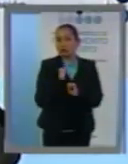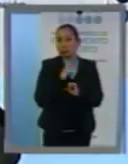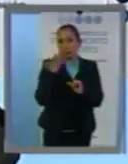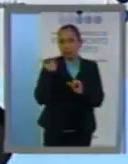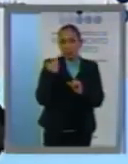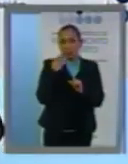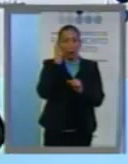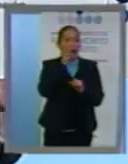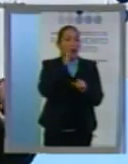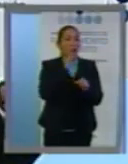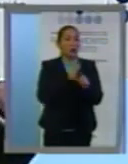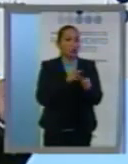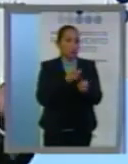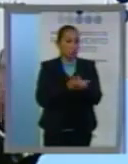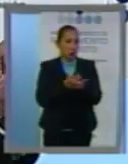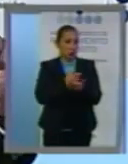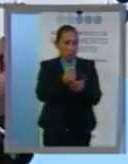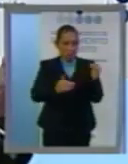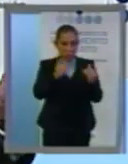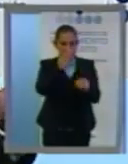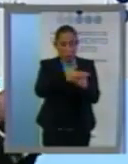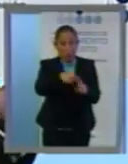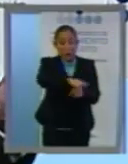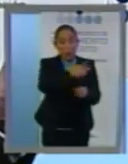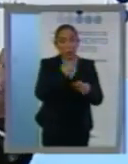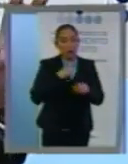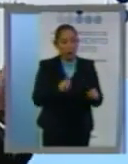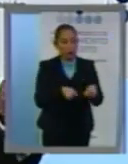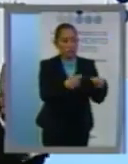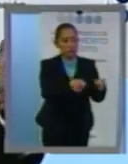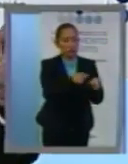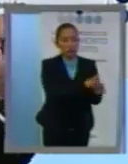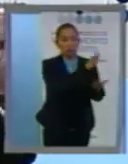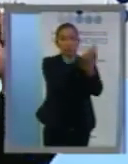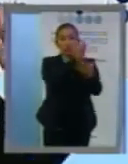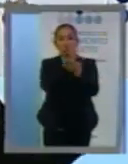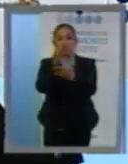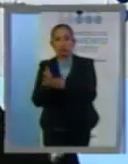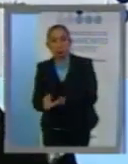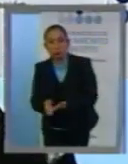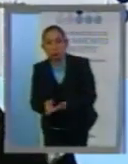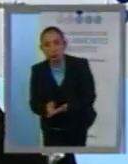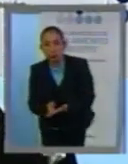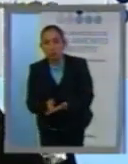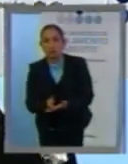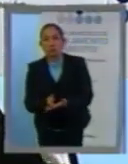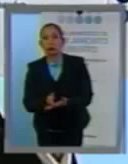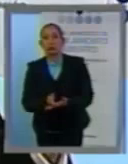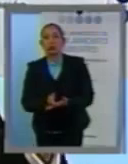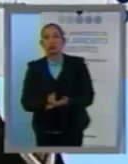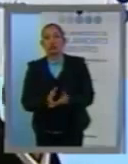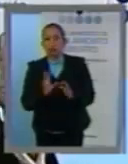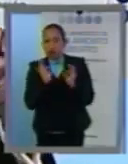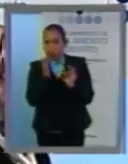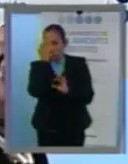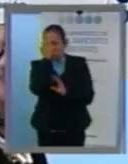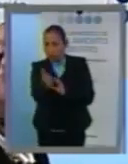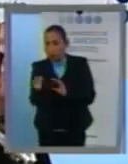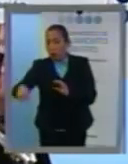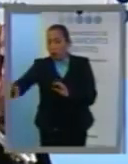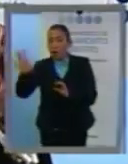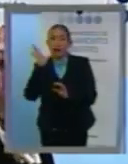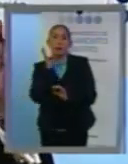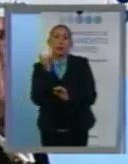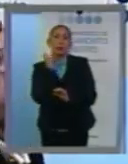Superior. Son auditores que son designados, déjeme ponerlo así, oficialmente por los